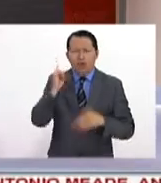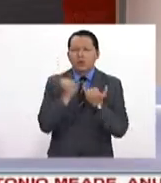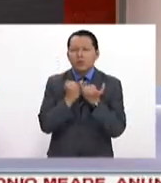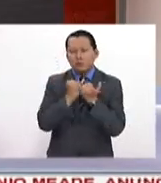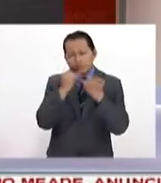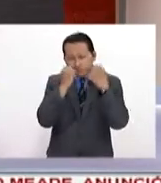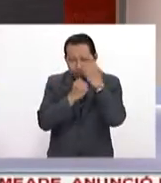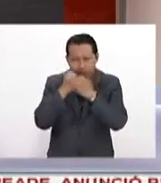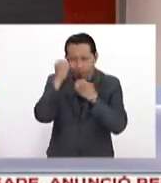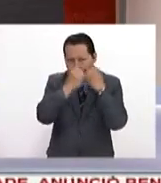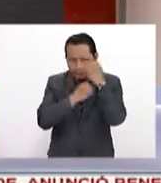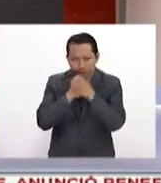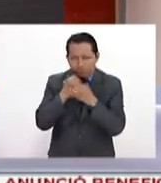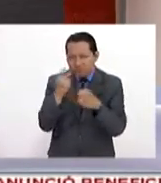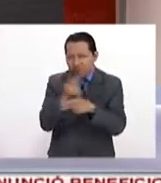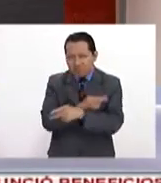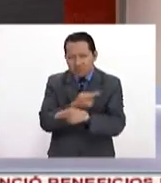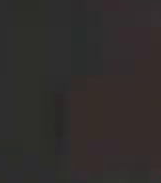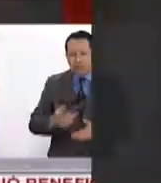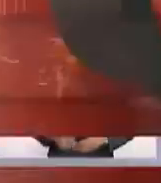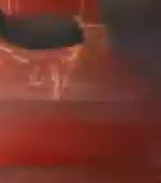una evaluación de los daños.